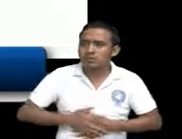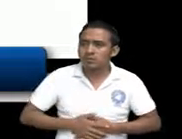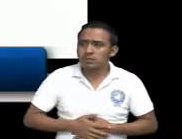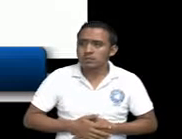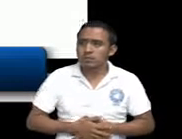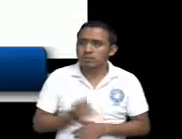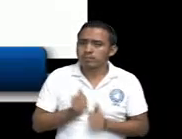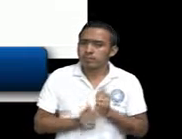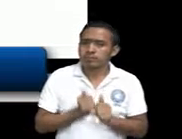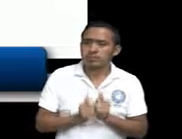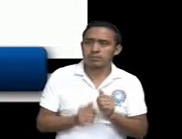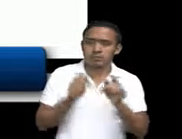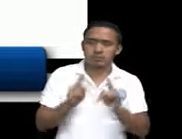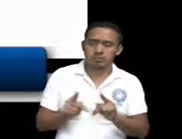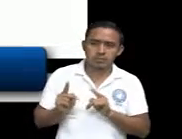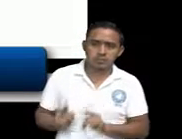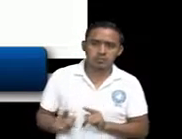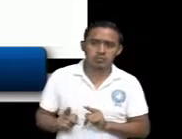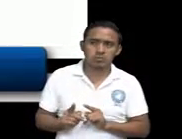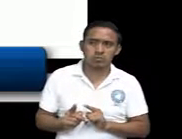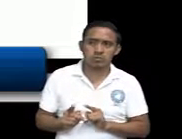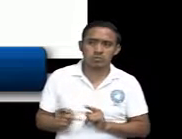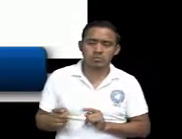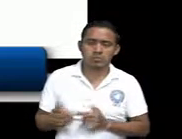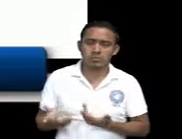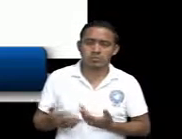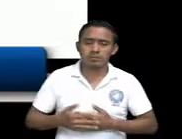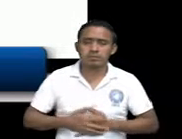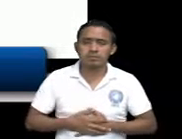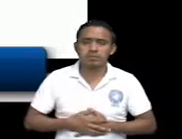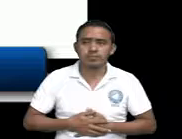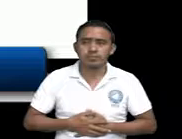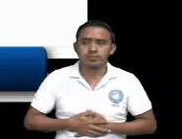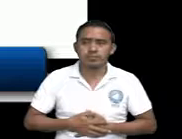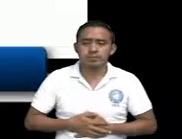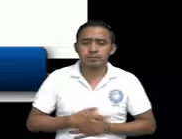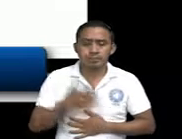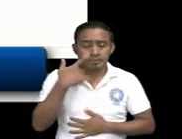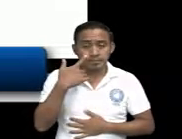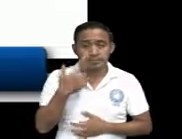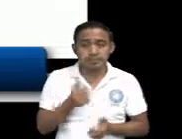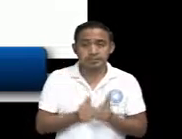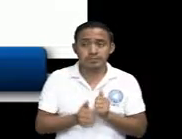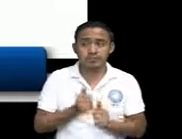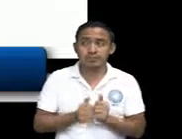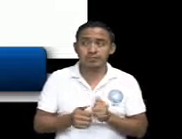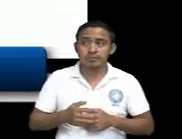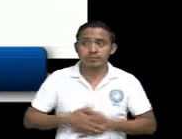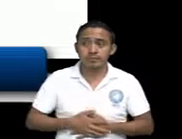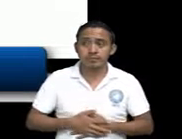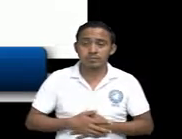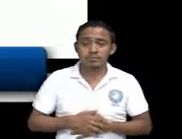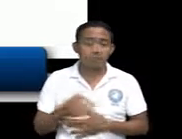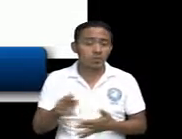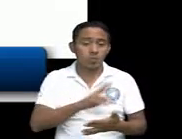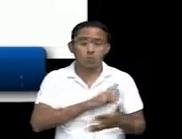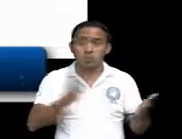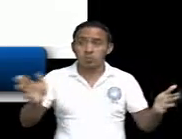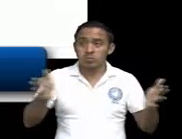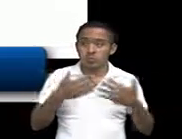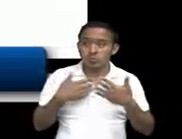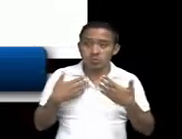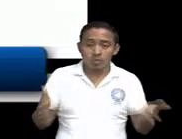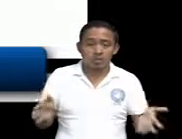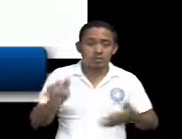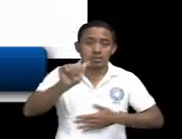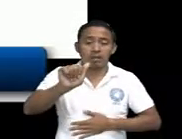mayor peligro para la persona que le suele aparecer, doctor. Mira, el principal peligro que tienen es que no dan síntomas. Son asintomáticas.